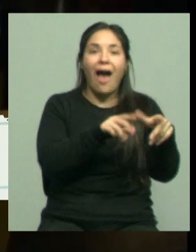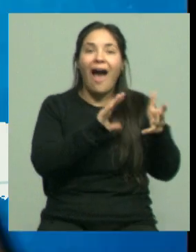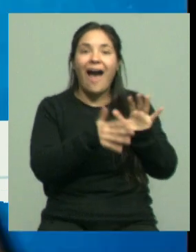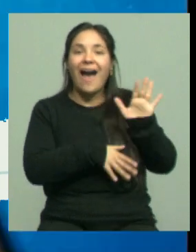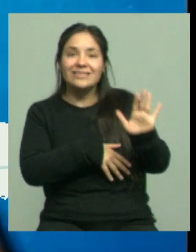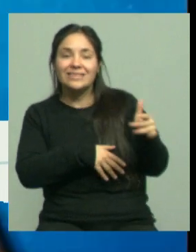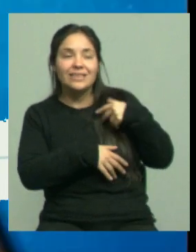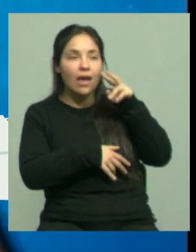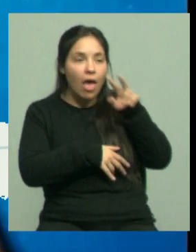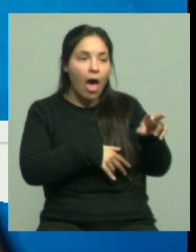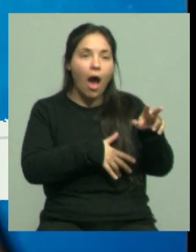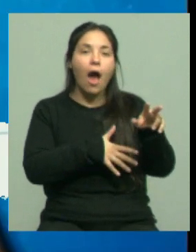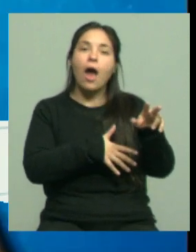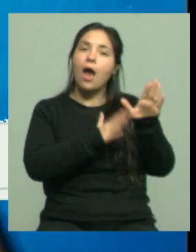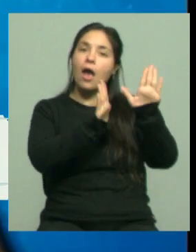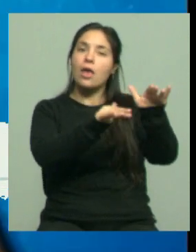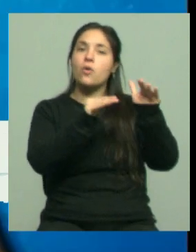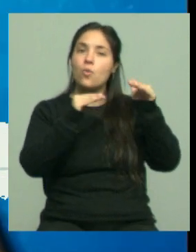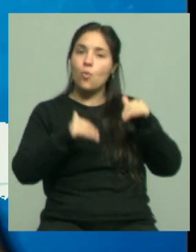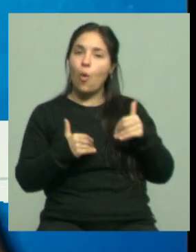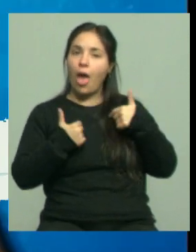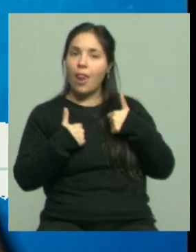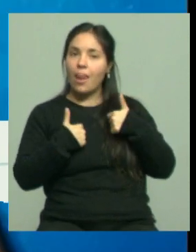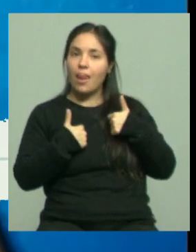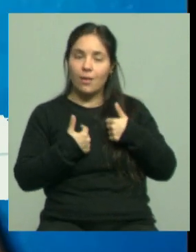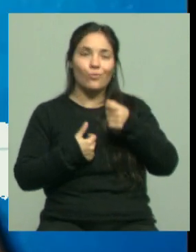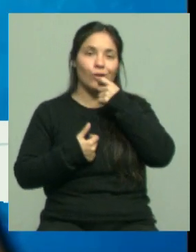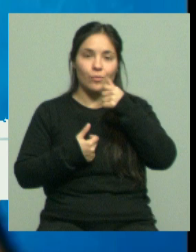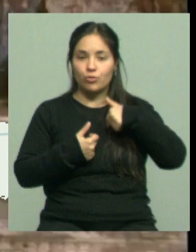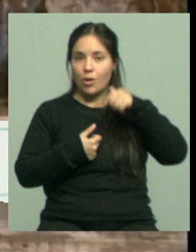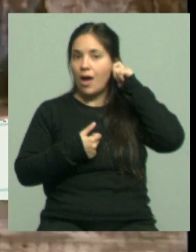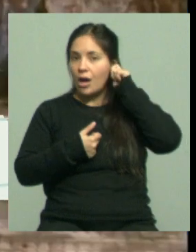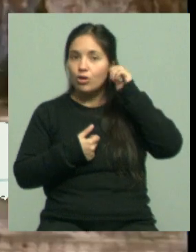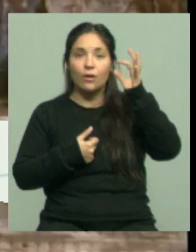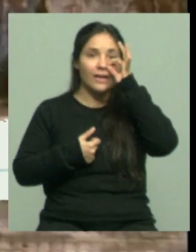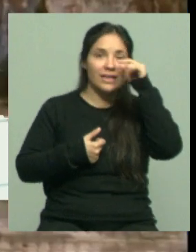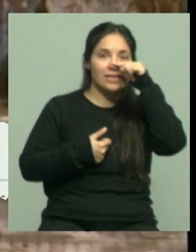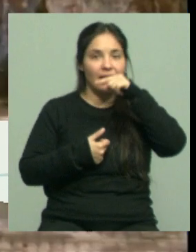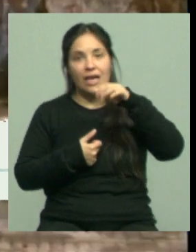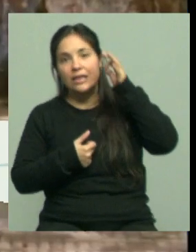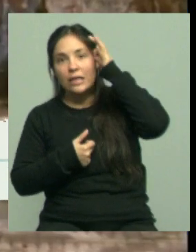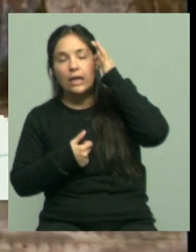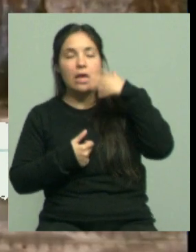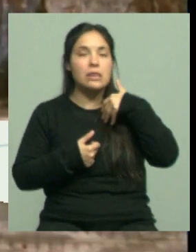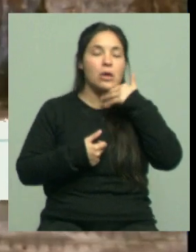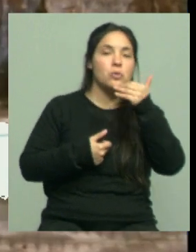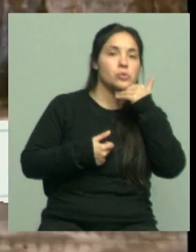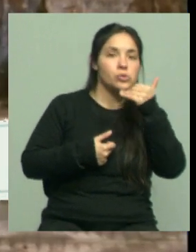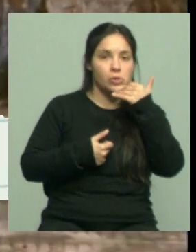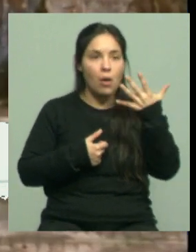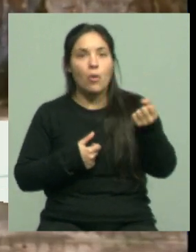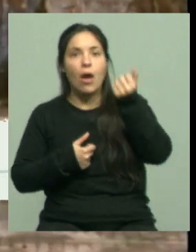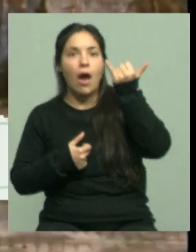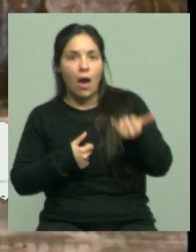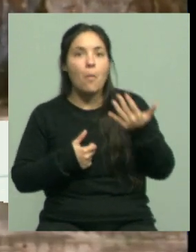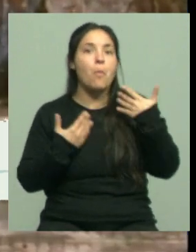abrazar esto, ¿no? Decir, bueno, tengo 27, 30 años, no sé qué quiero hacer, pero hay oportunidades, todavía estamos a